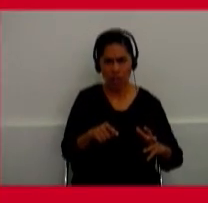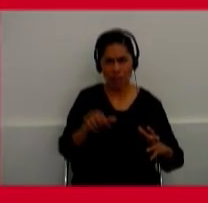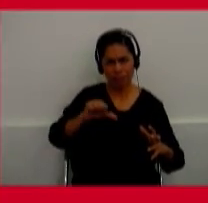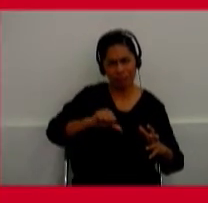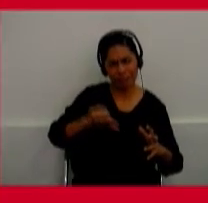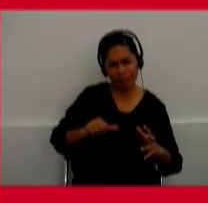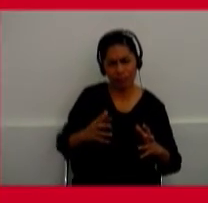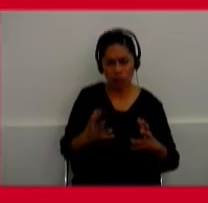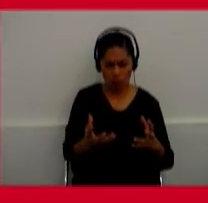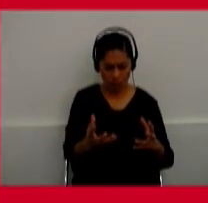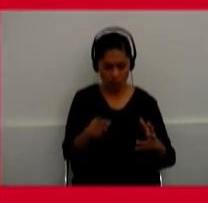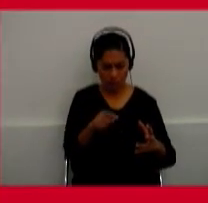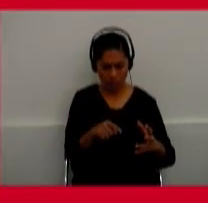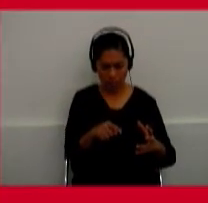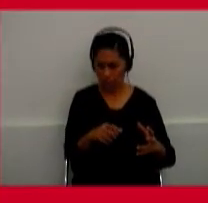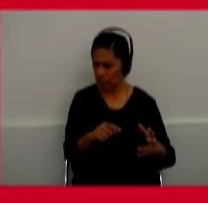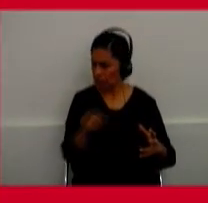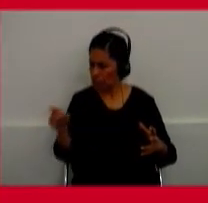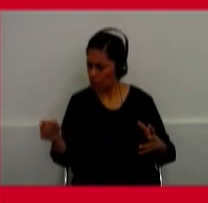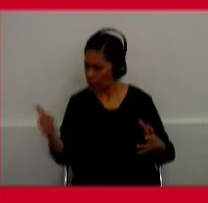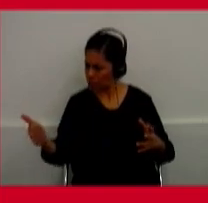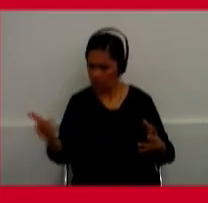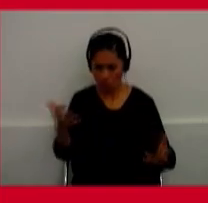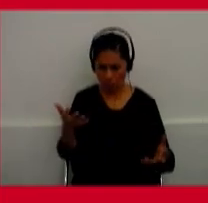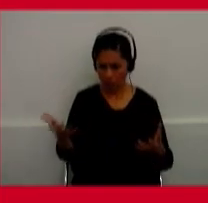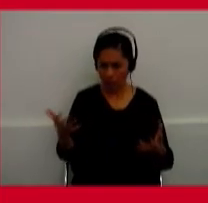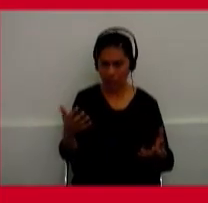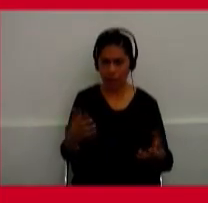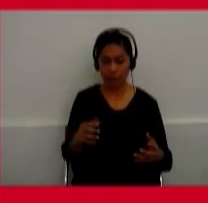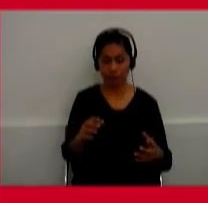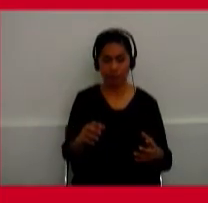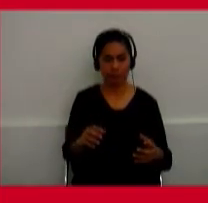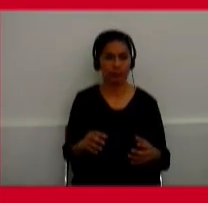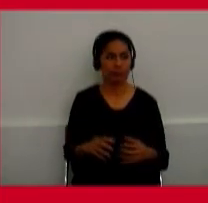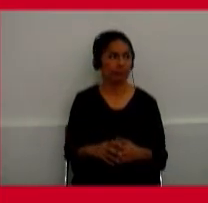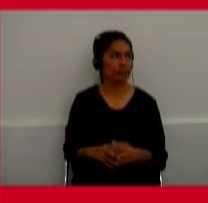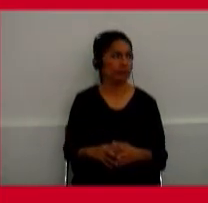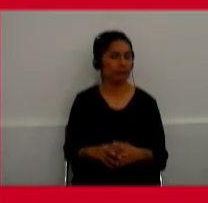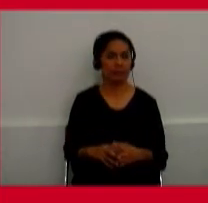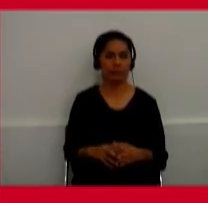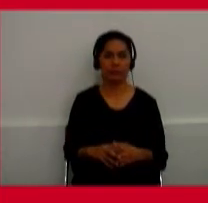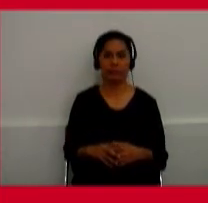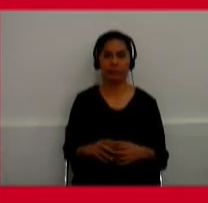motores que sí podían llegar hasta su PCR. En la siguiente diapositiva.